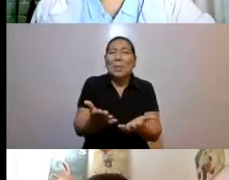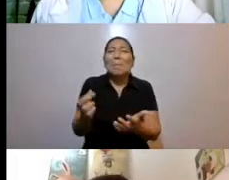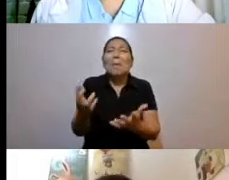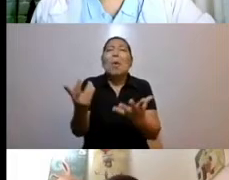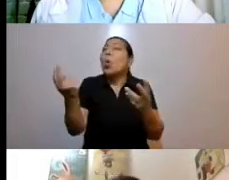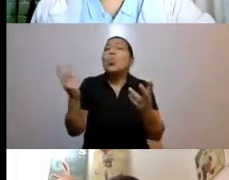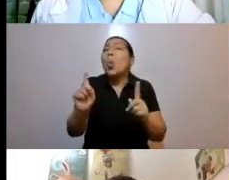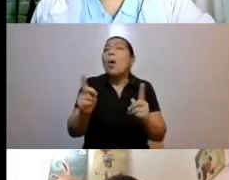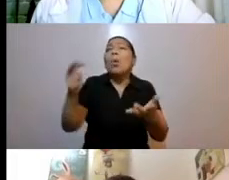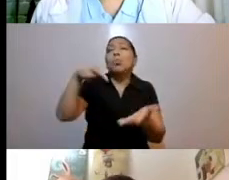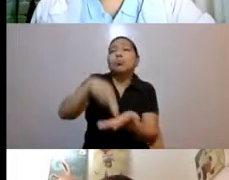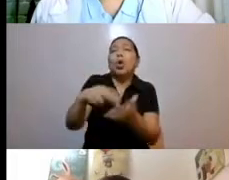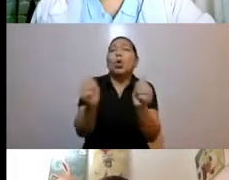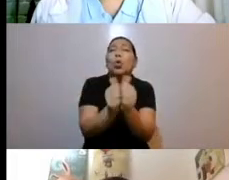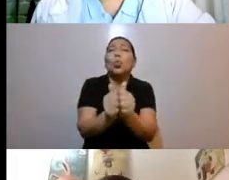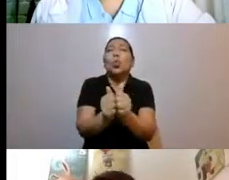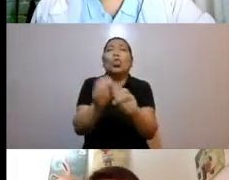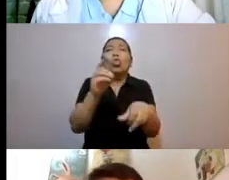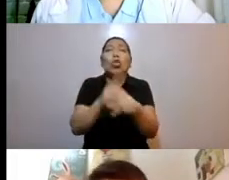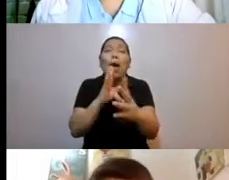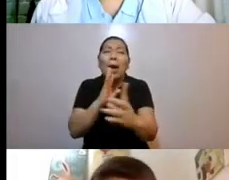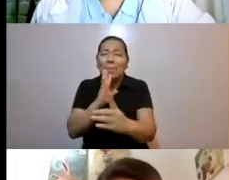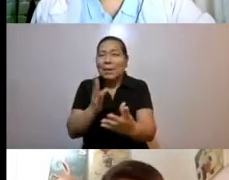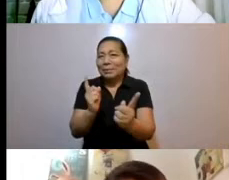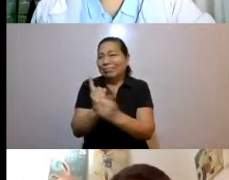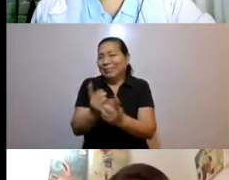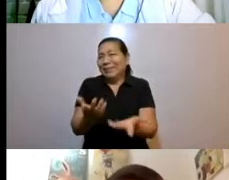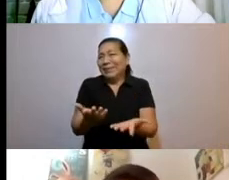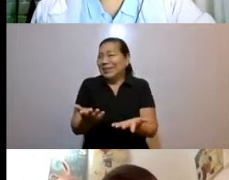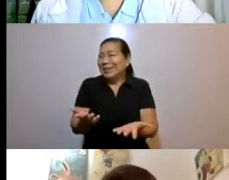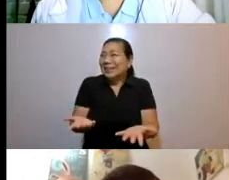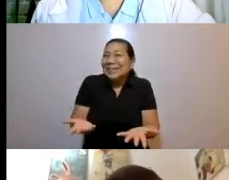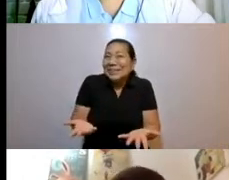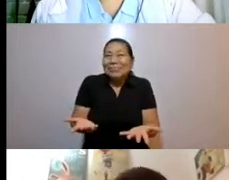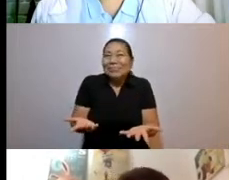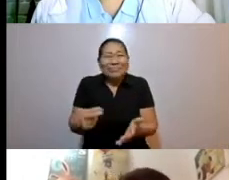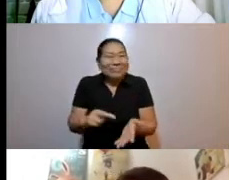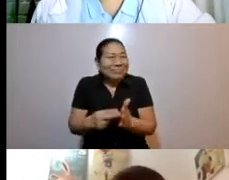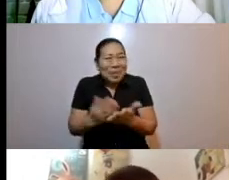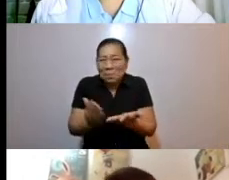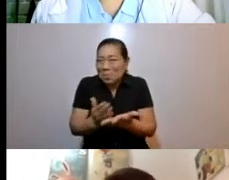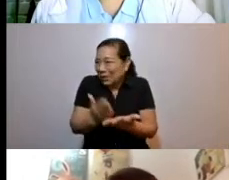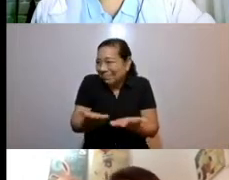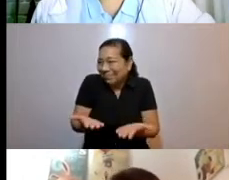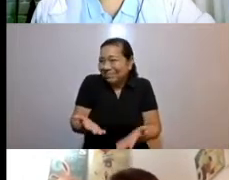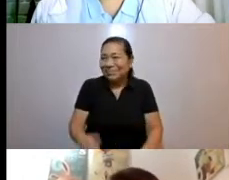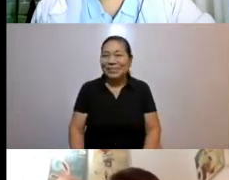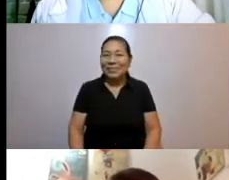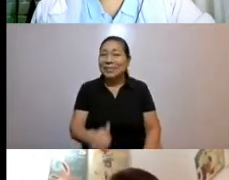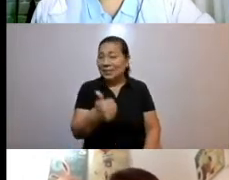estar, entonces crea un problema ahí bastante significativo. Ahora, algo